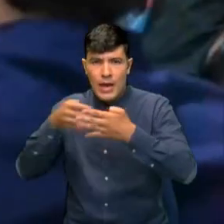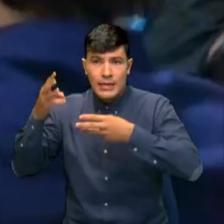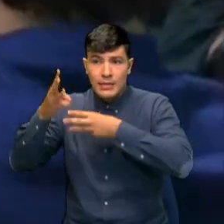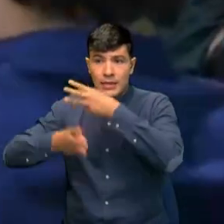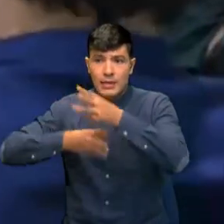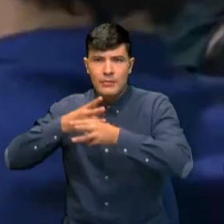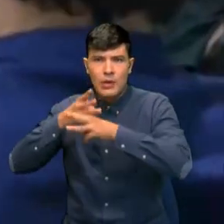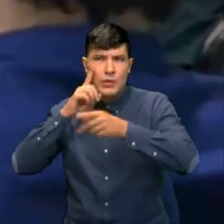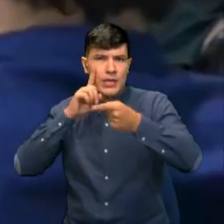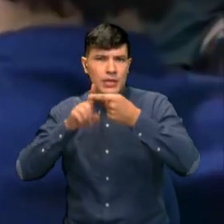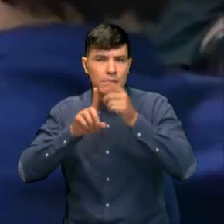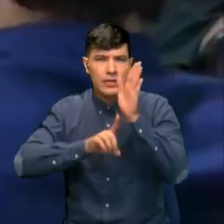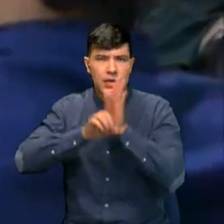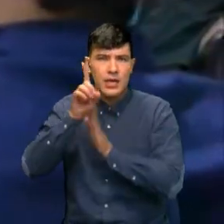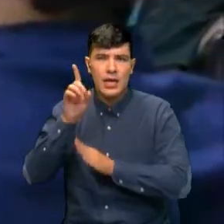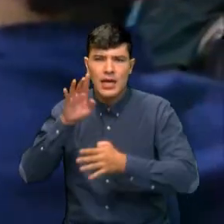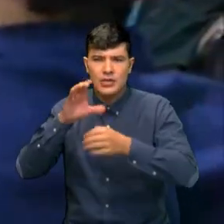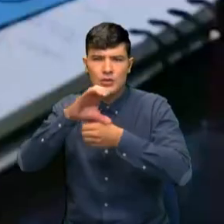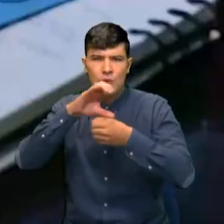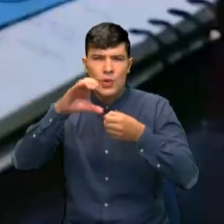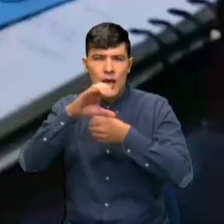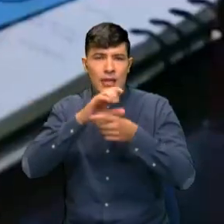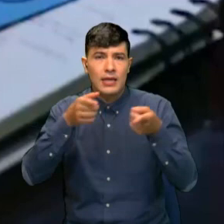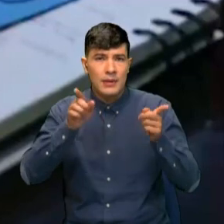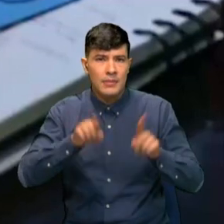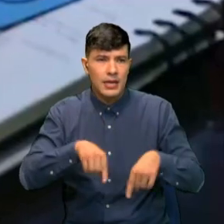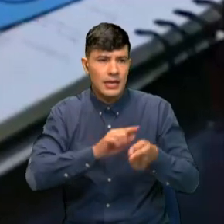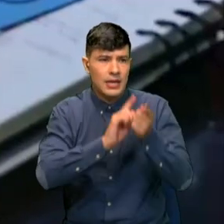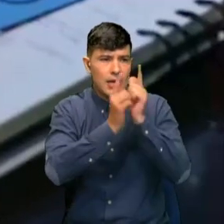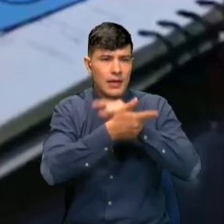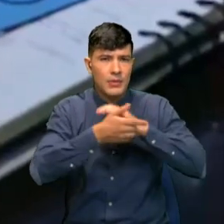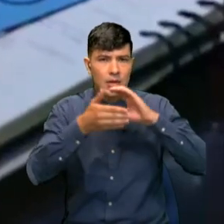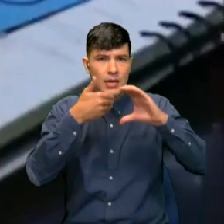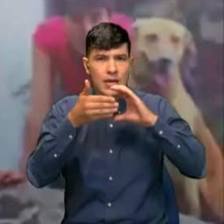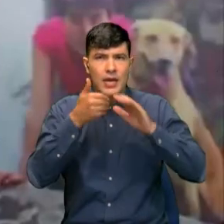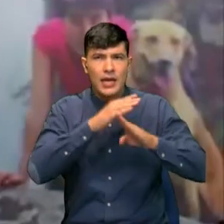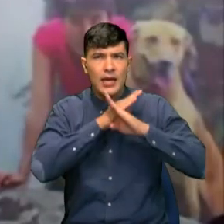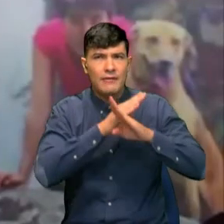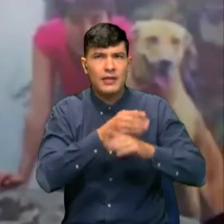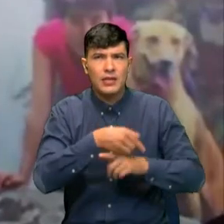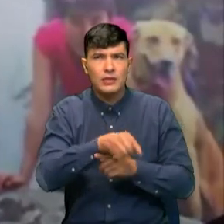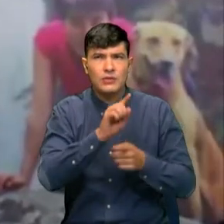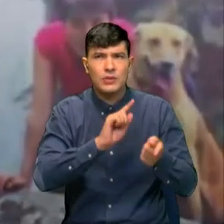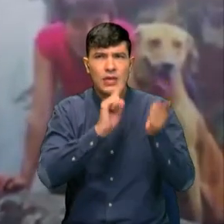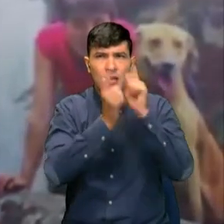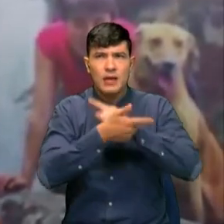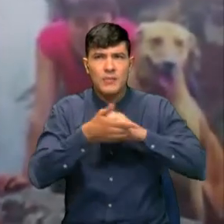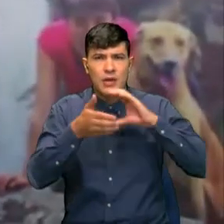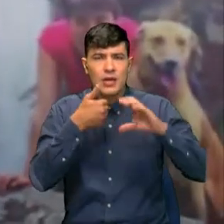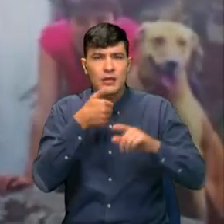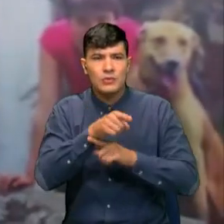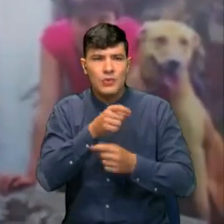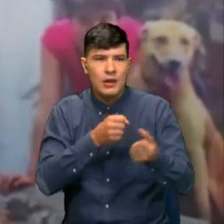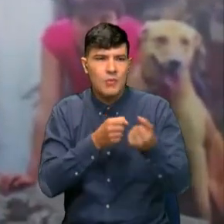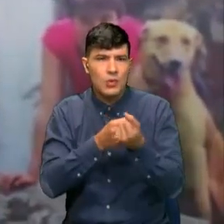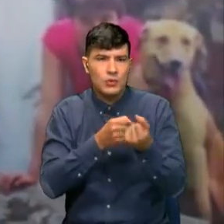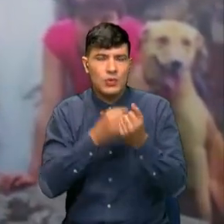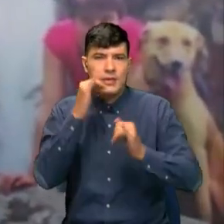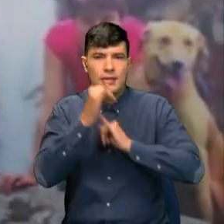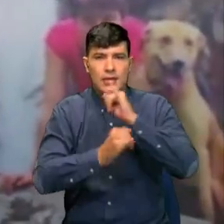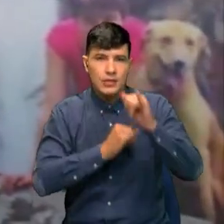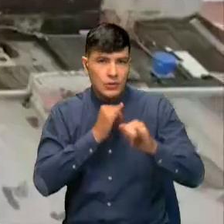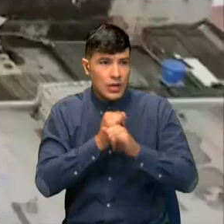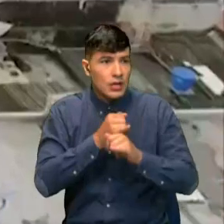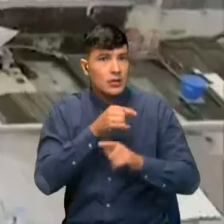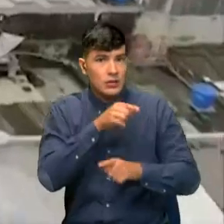objetivos de desarrollo de la agenda por el cambio climático para mitigar el cambio climático entonces es una apuesta internacional y un cara manga no puede ser indiferente